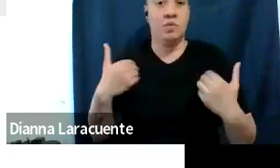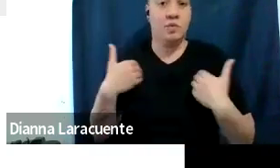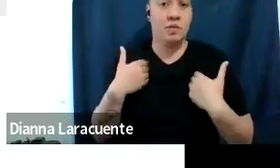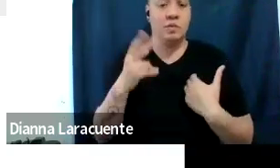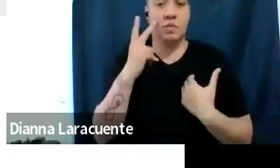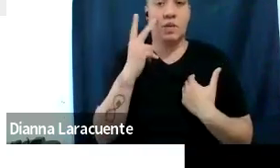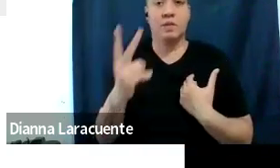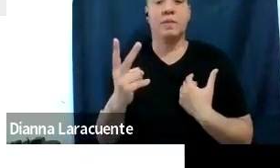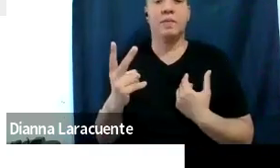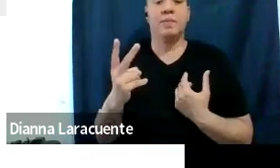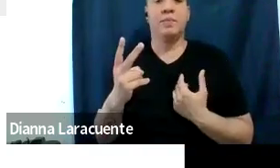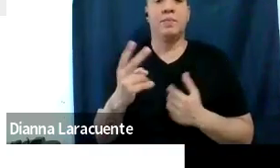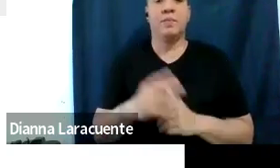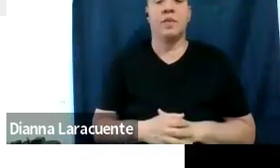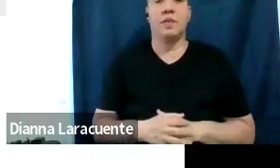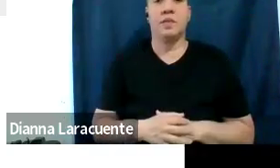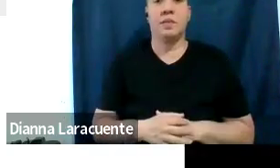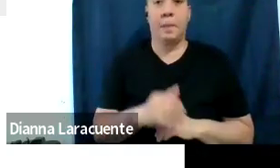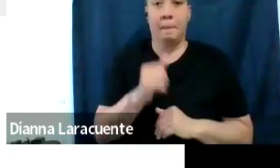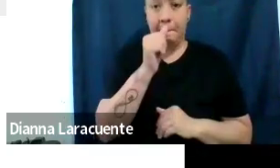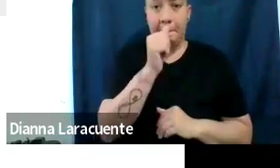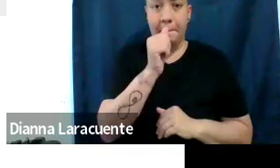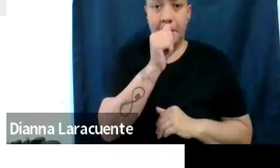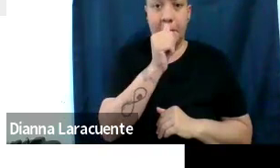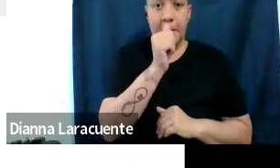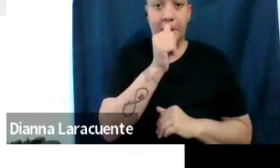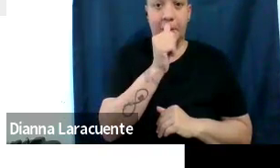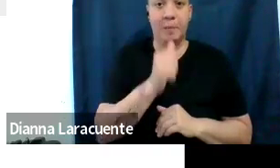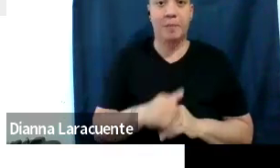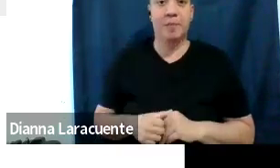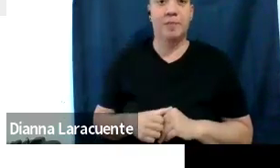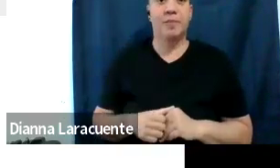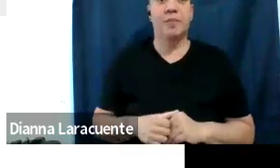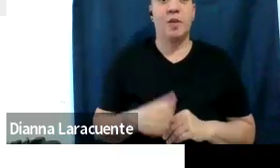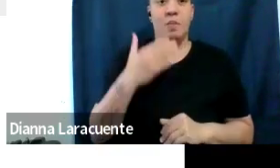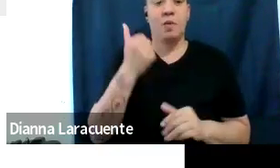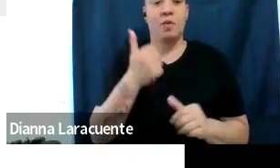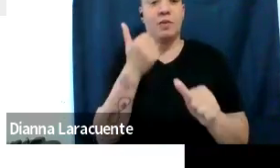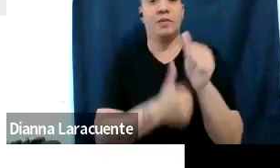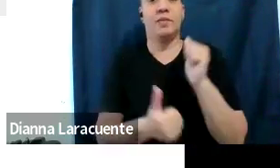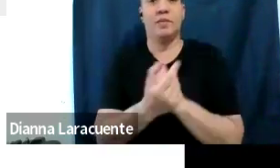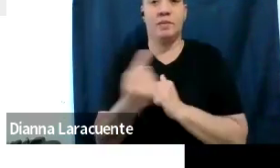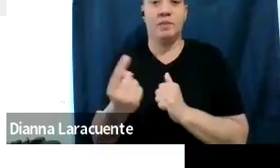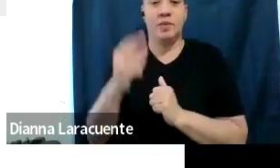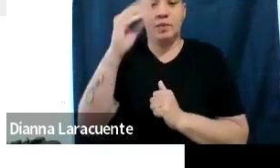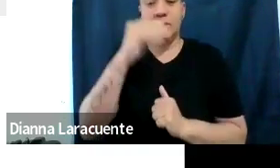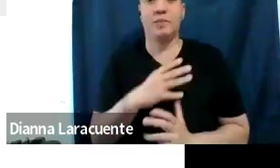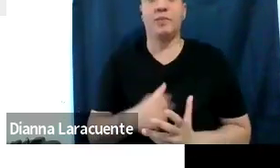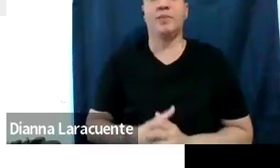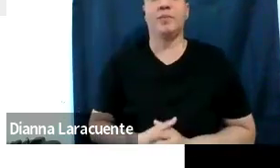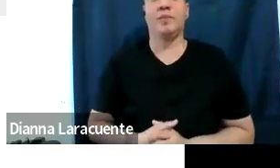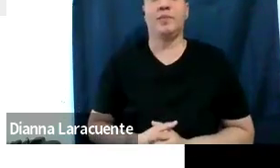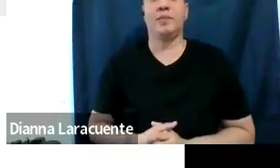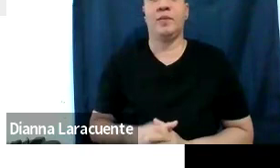los mejores en lo mejor de cada uno de estos hombres. Miren, cuando Barbosa y